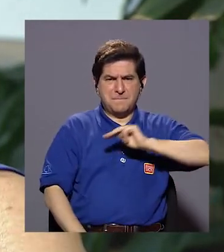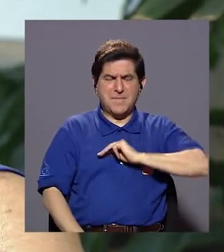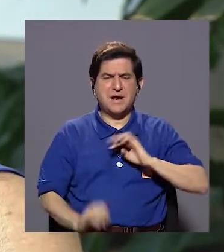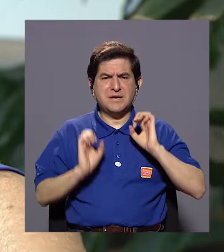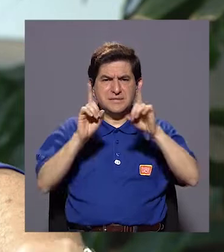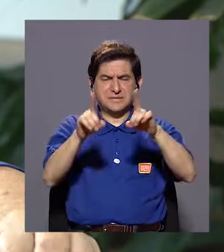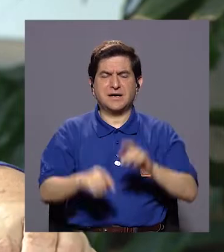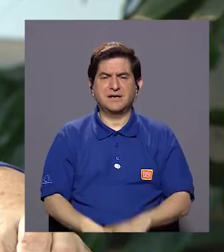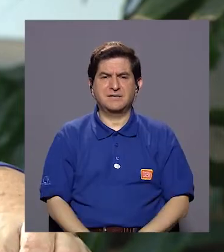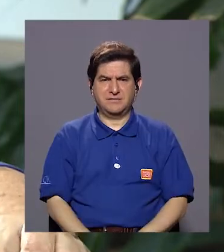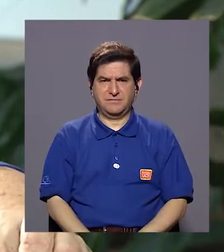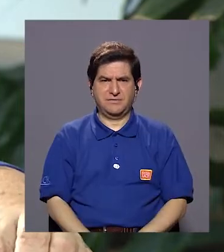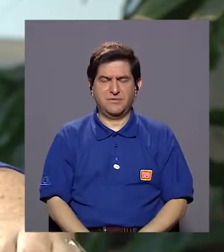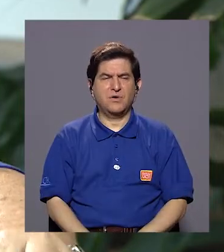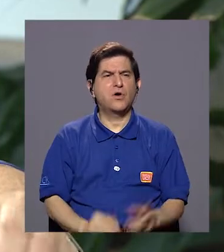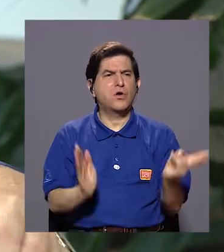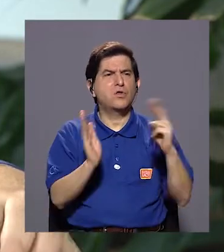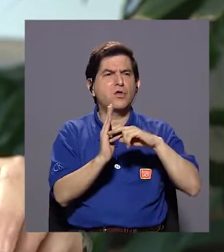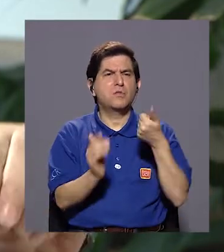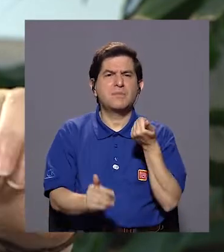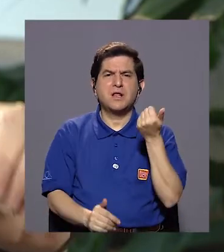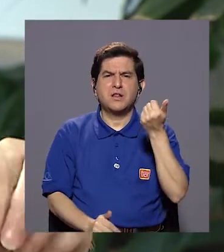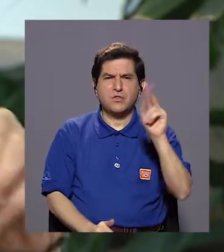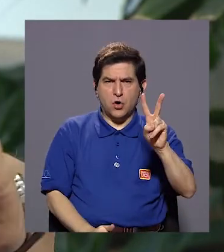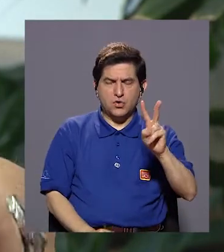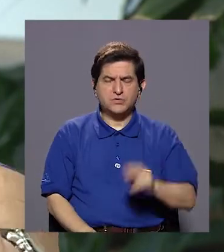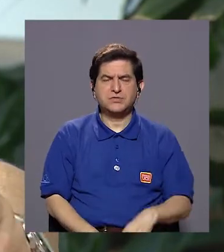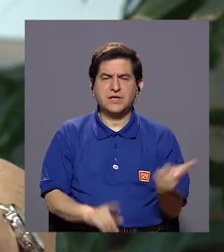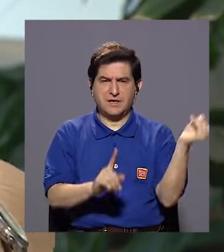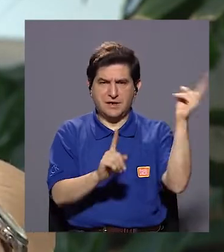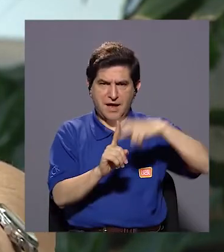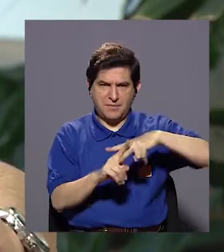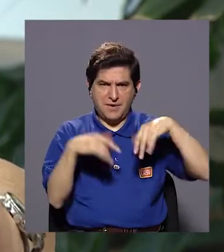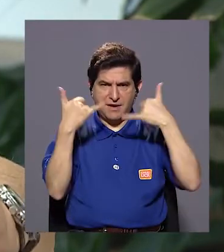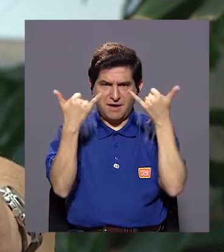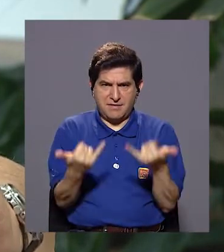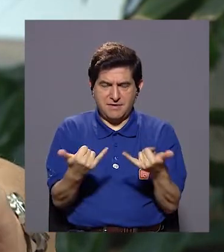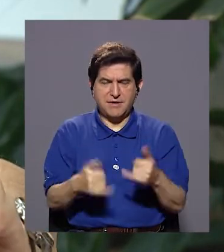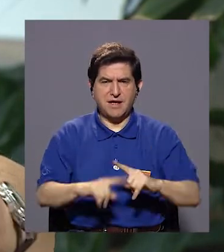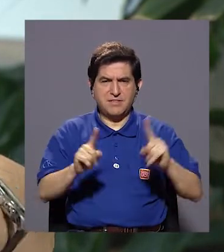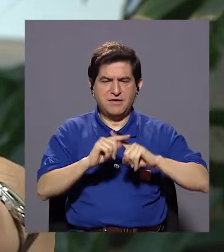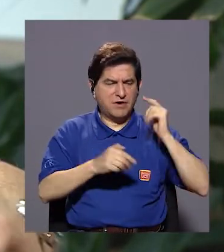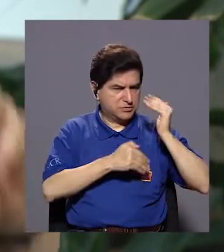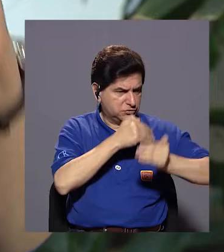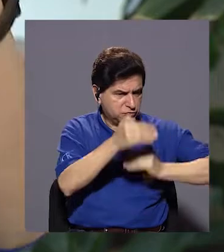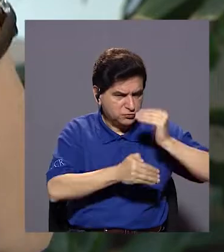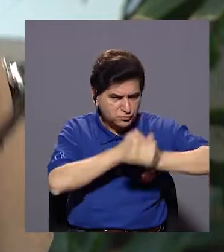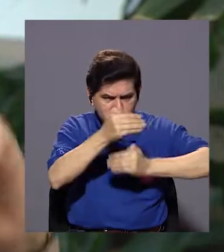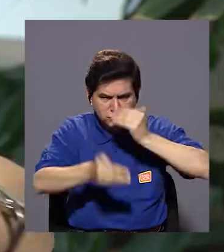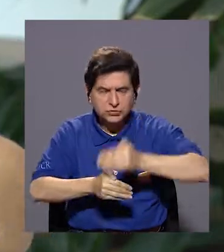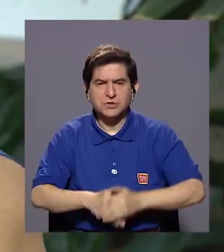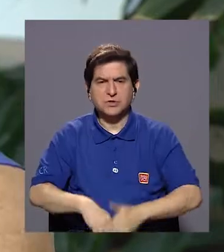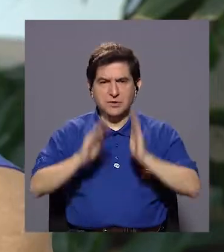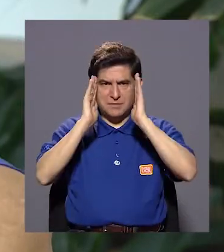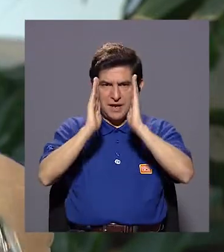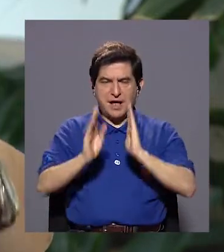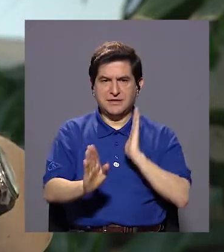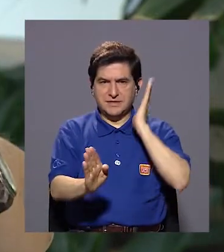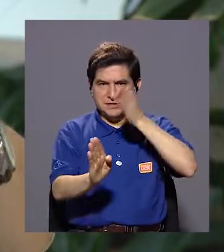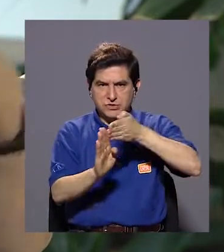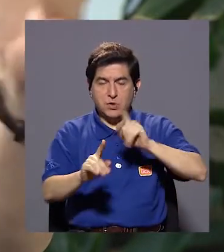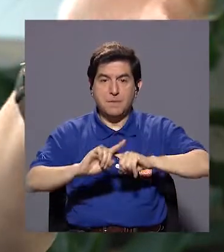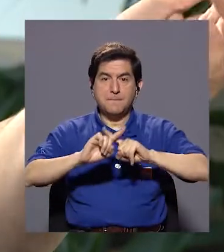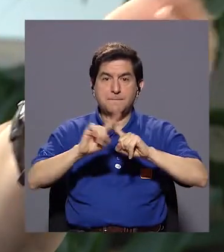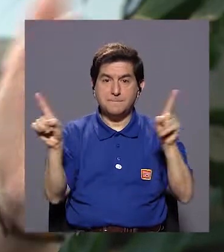Entonces, desde el 2012 empezamos a aplicar, digamos, una serie de protocolos para actuar directamente, pero